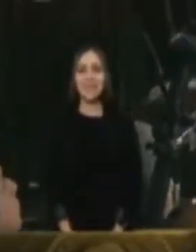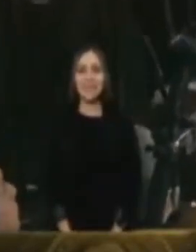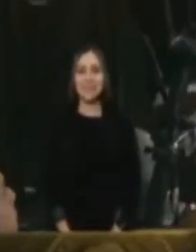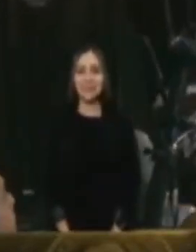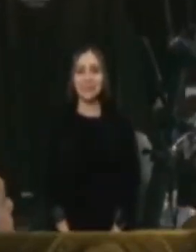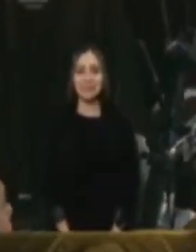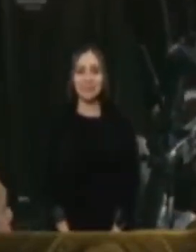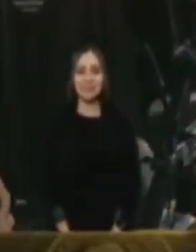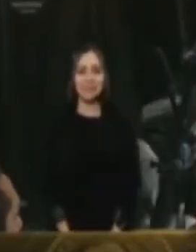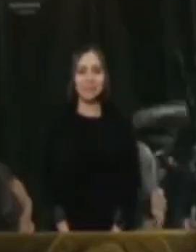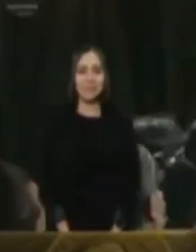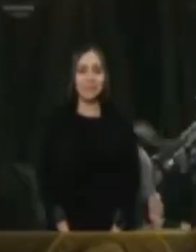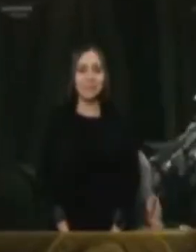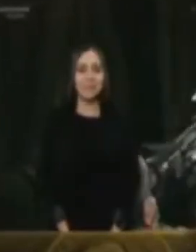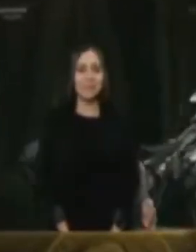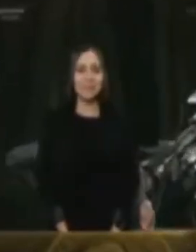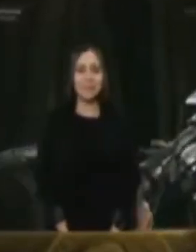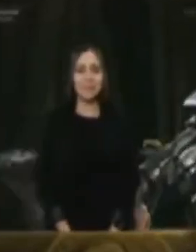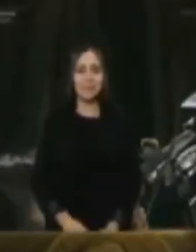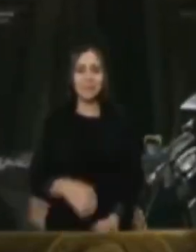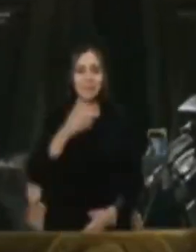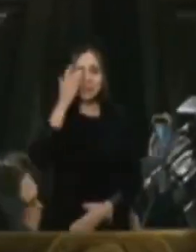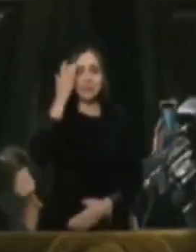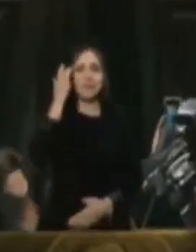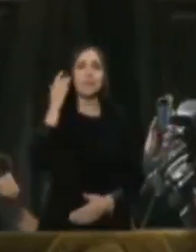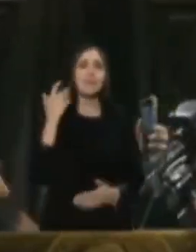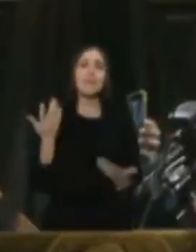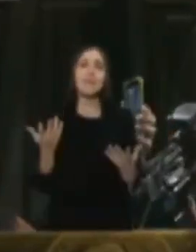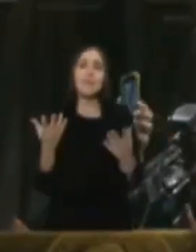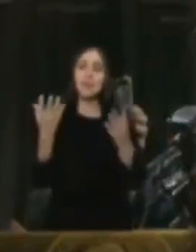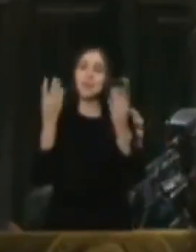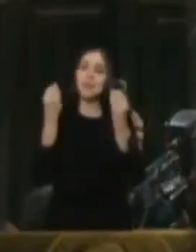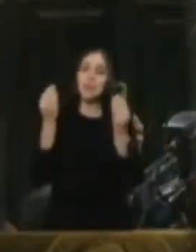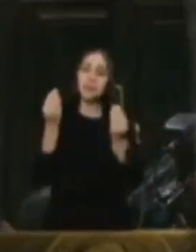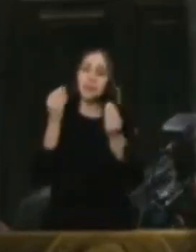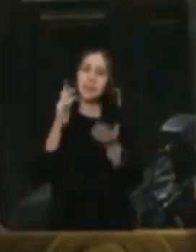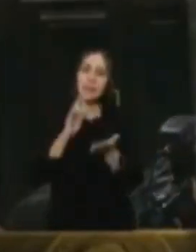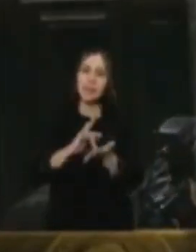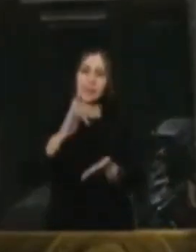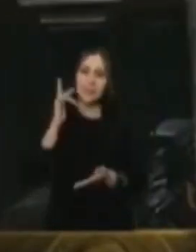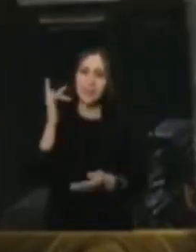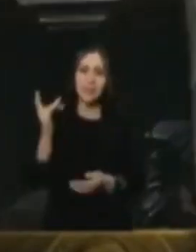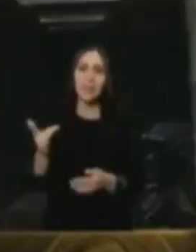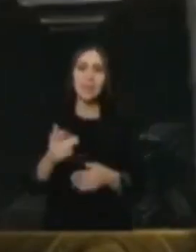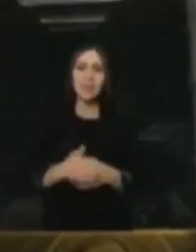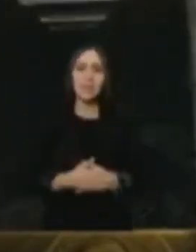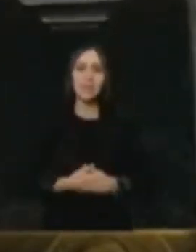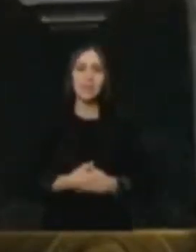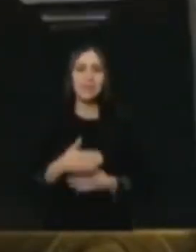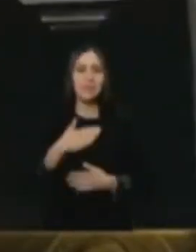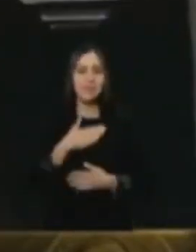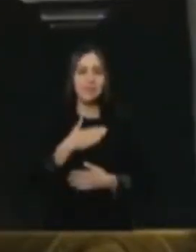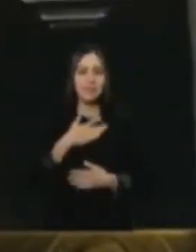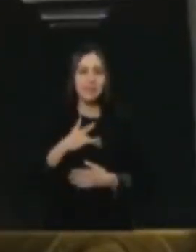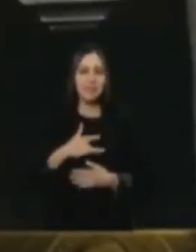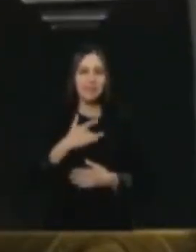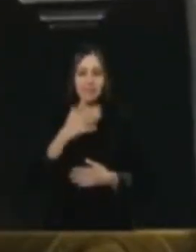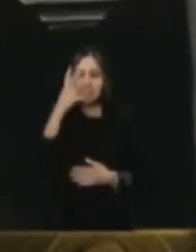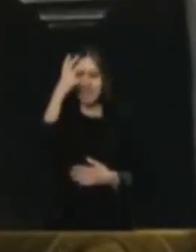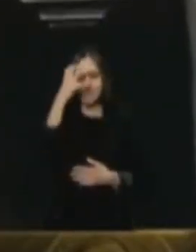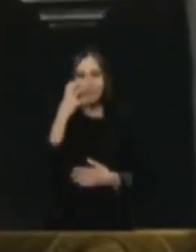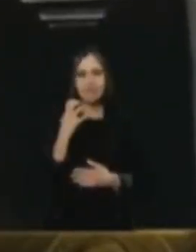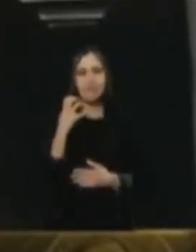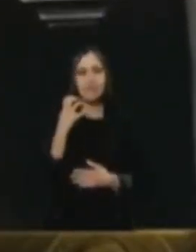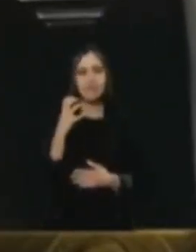Bueno, muchas gracias. Me da tristeza que no nos